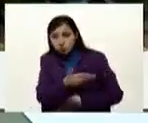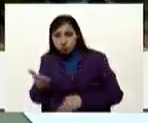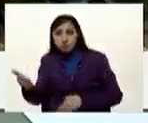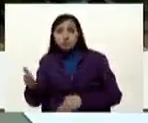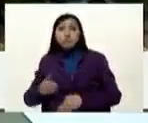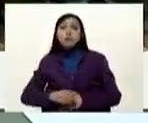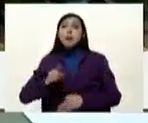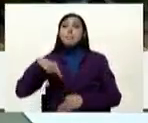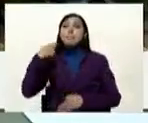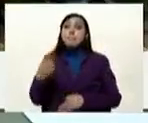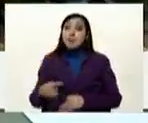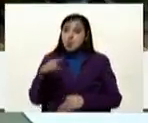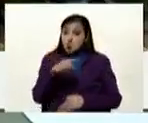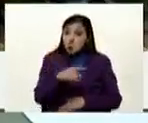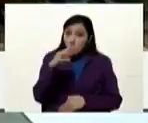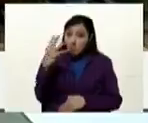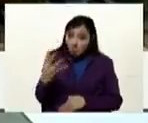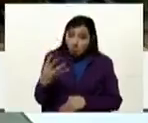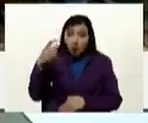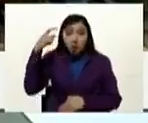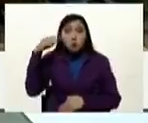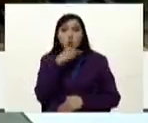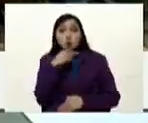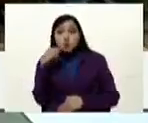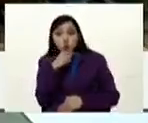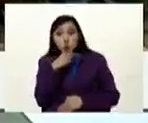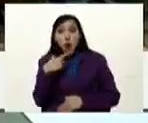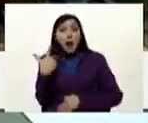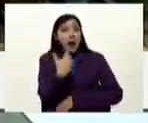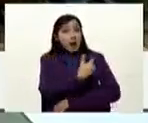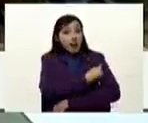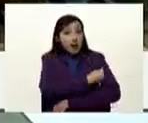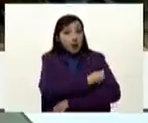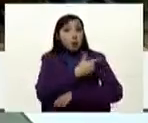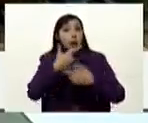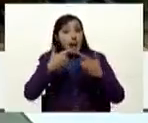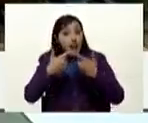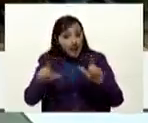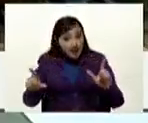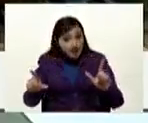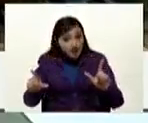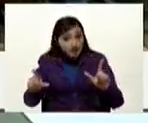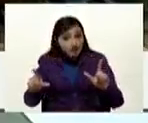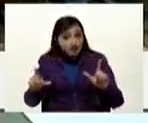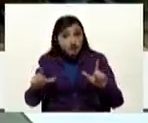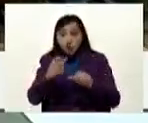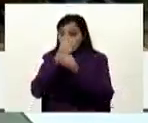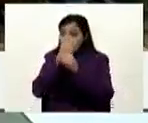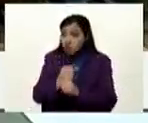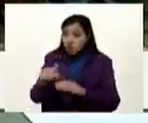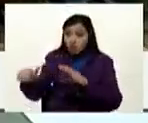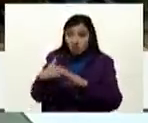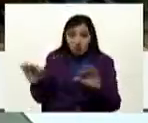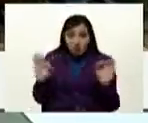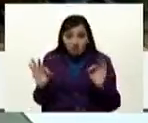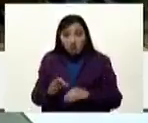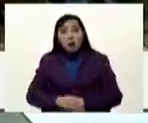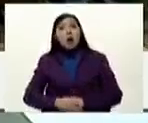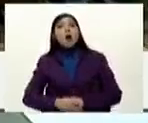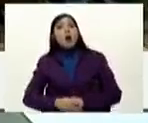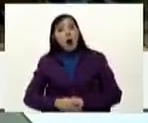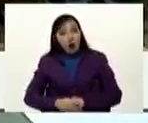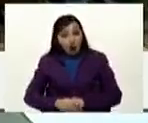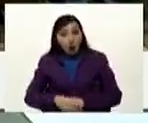partir de mañana lunes 4 de octubre, vacunación libre para todos los mayores de 18 años sin cita